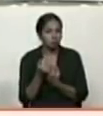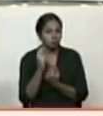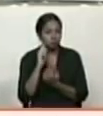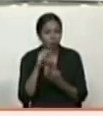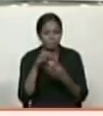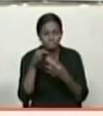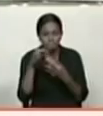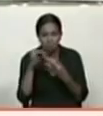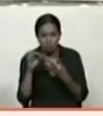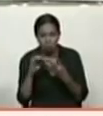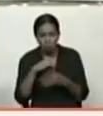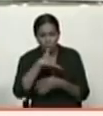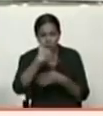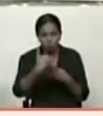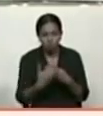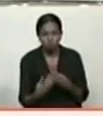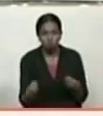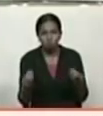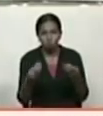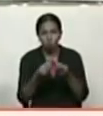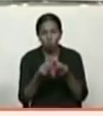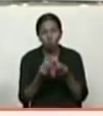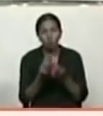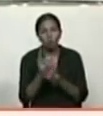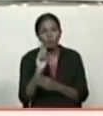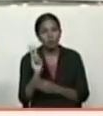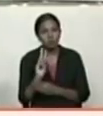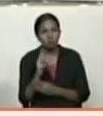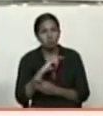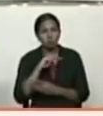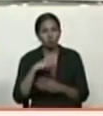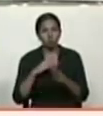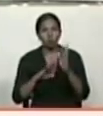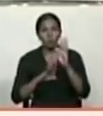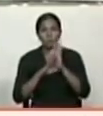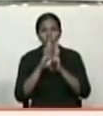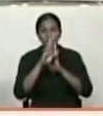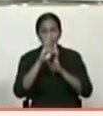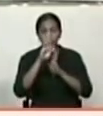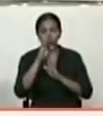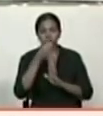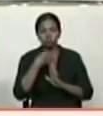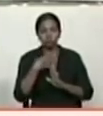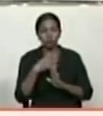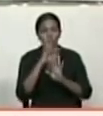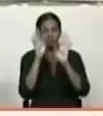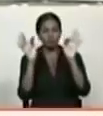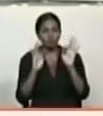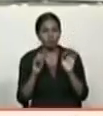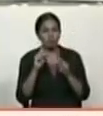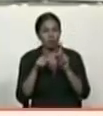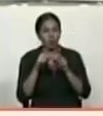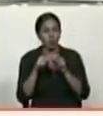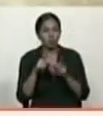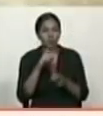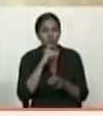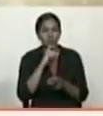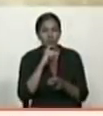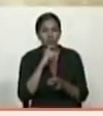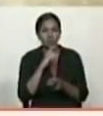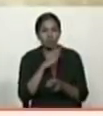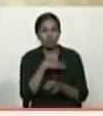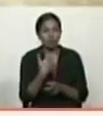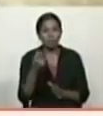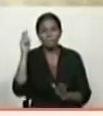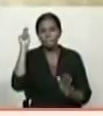uno los proyectos con Venezuela, donde avanzamos a buen ritmo, donde hay alguna dificultad, donde tratan de